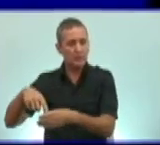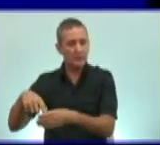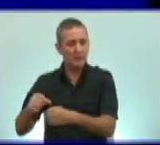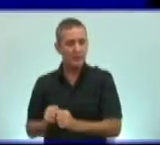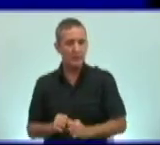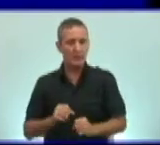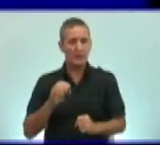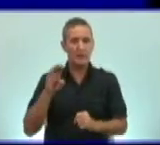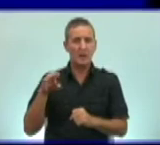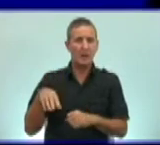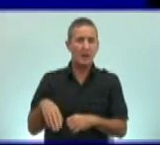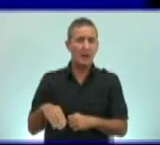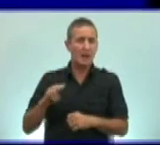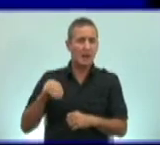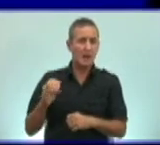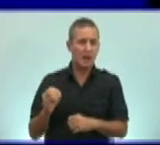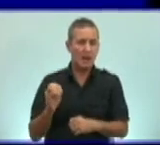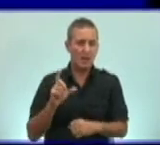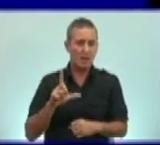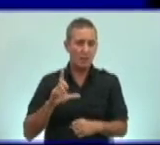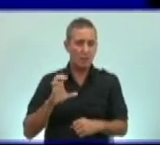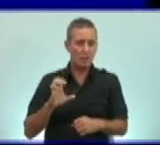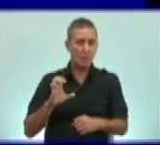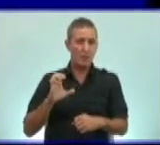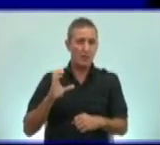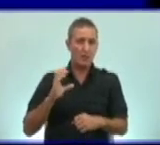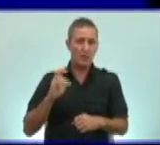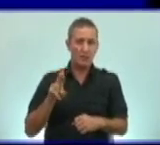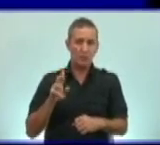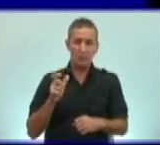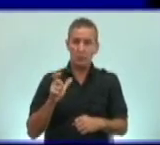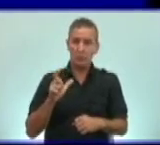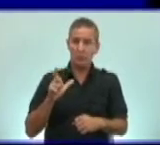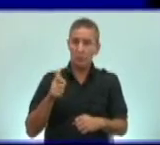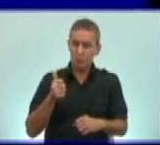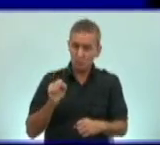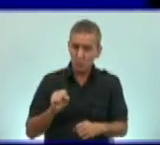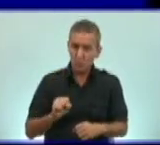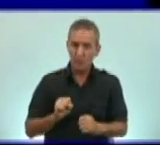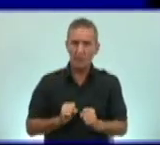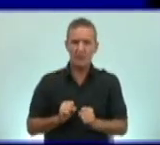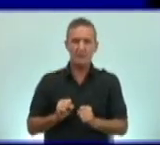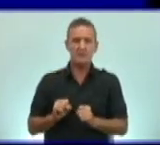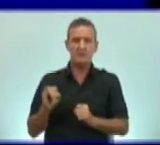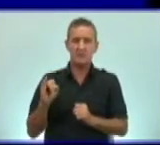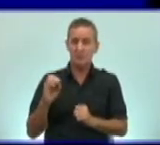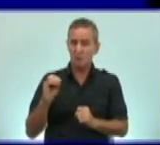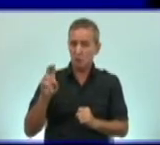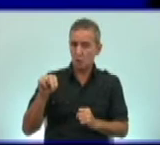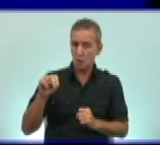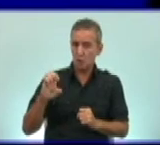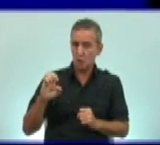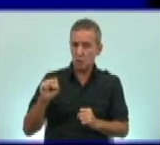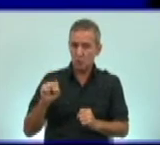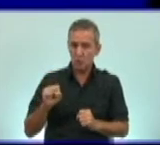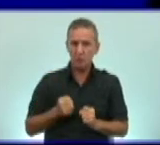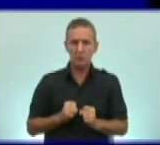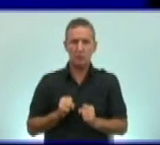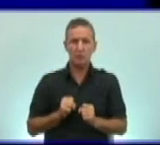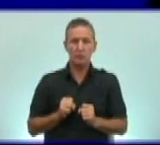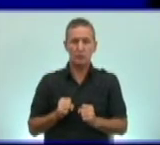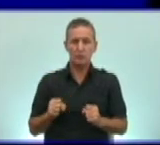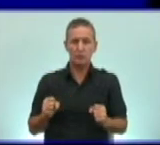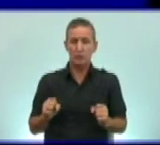iones. Eso ya lo vimos en el caso de la disolución de amoníaco, lo vimos en el caso del cloruro de sodio. Y los